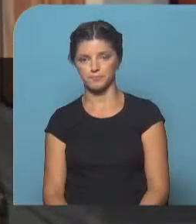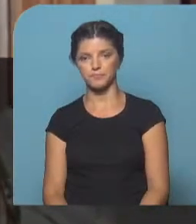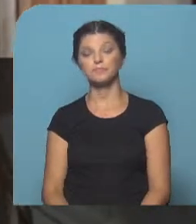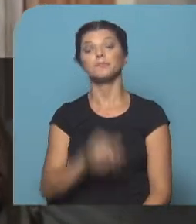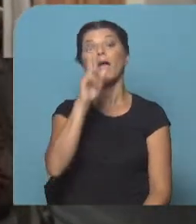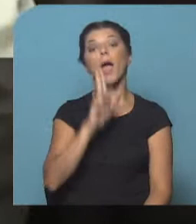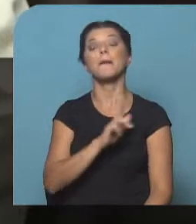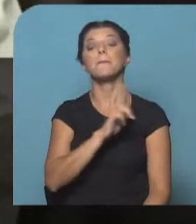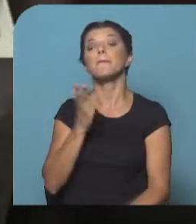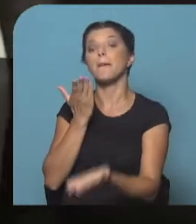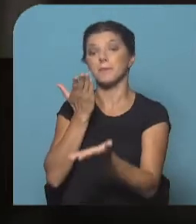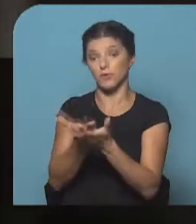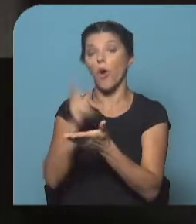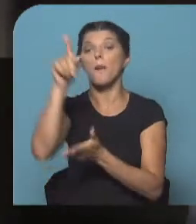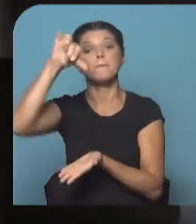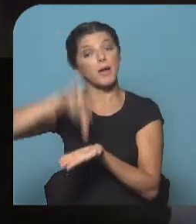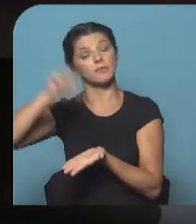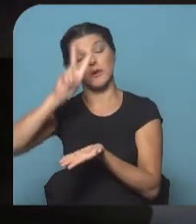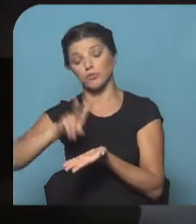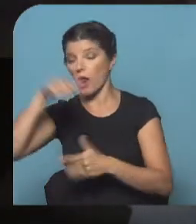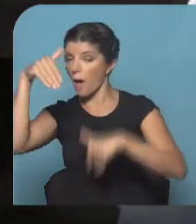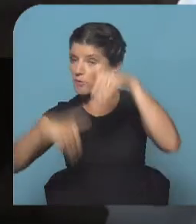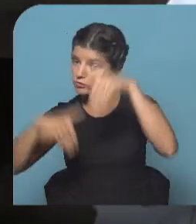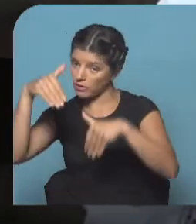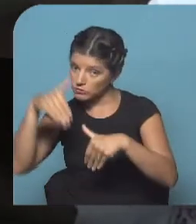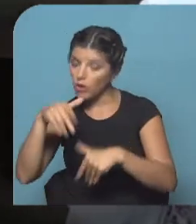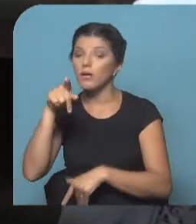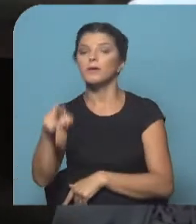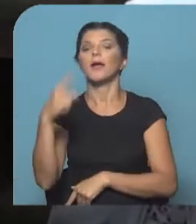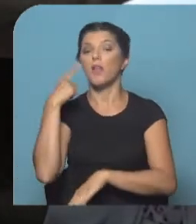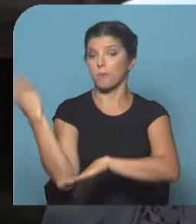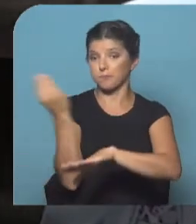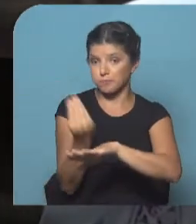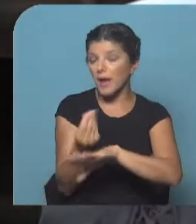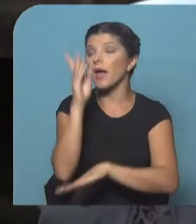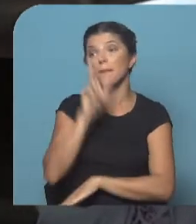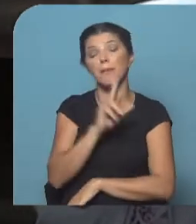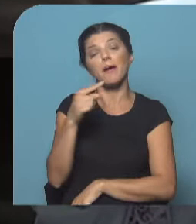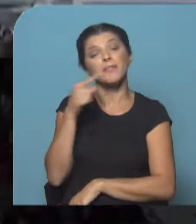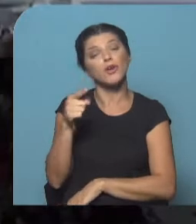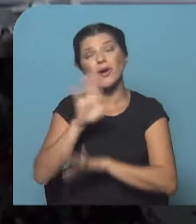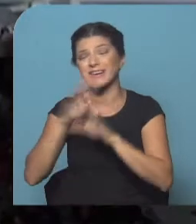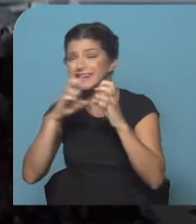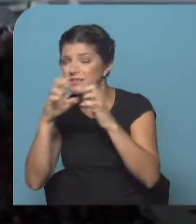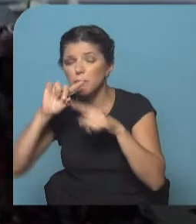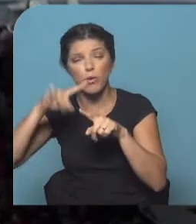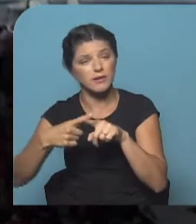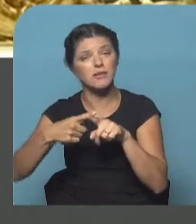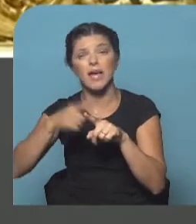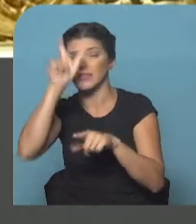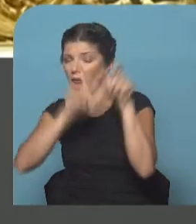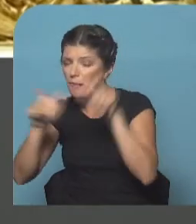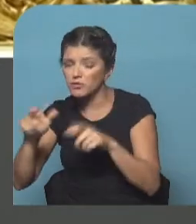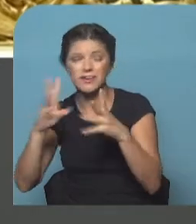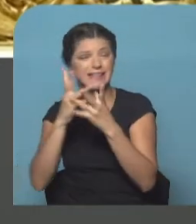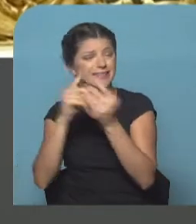Francisco pidió elecciones en Venezuela. Ante diplomáticos del Vaticano, el Papa exigió poner fin a la crisis política y humanitaria cada